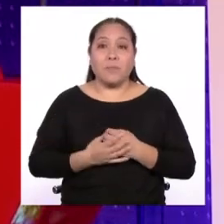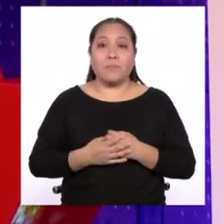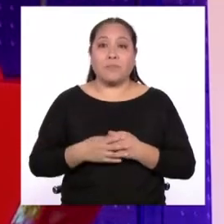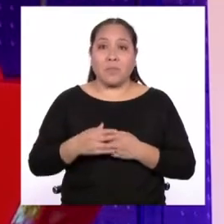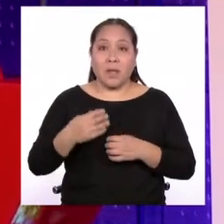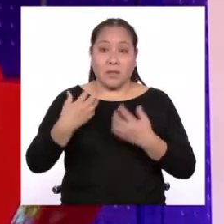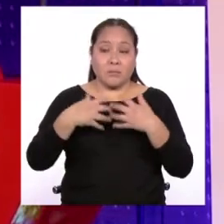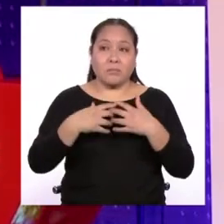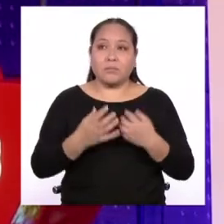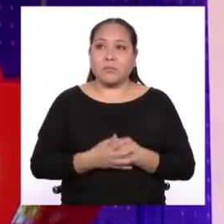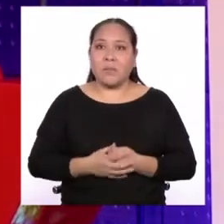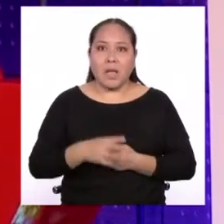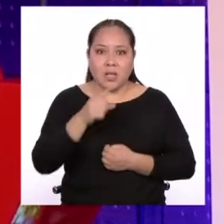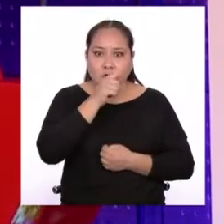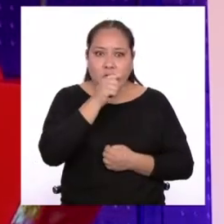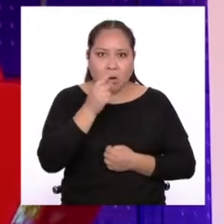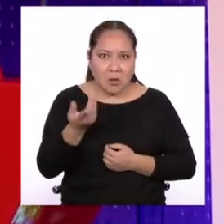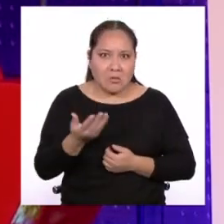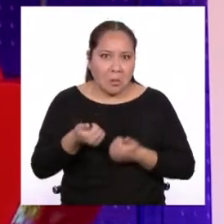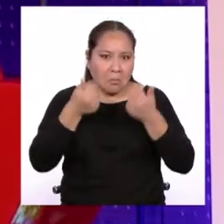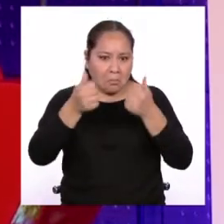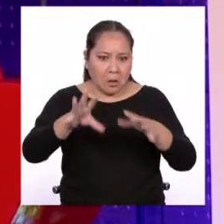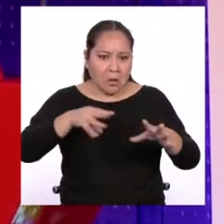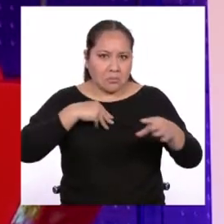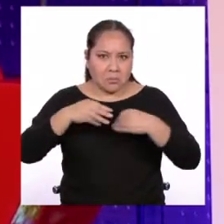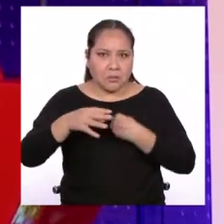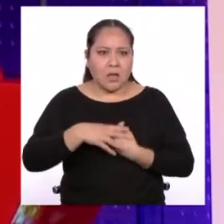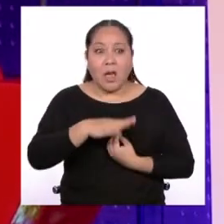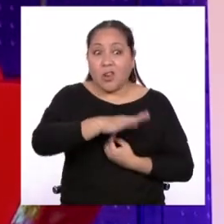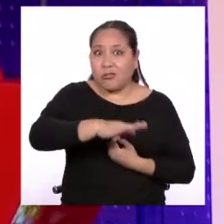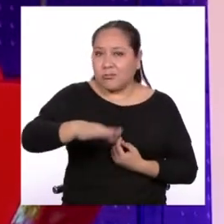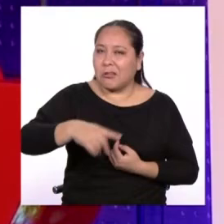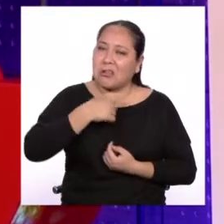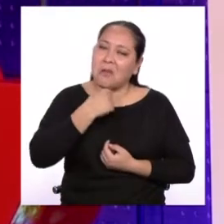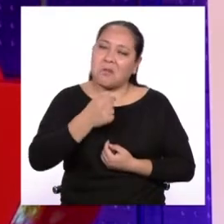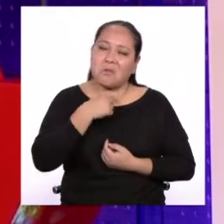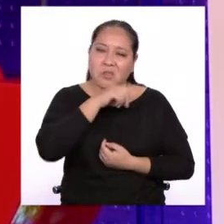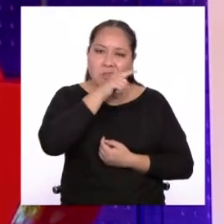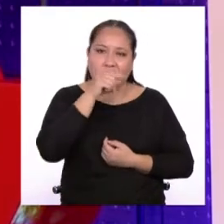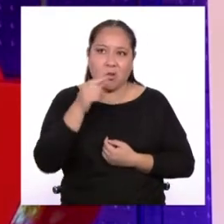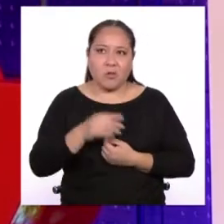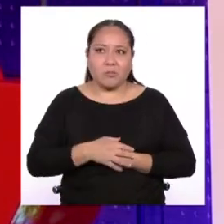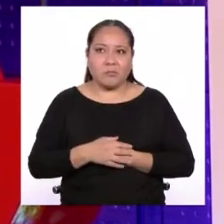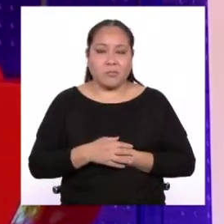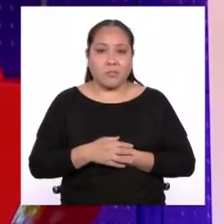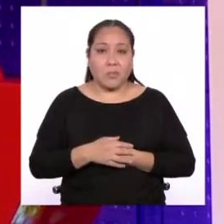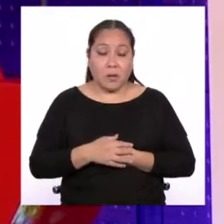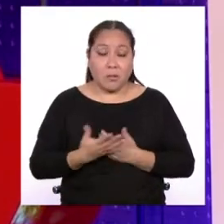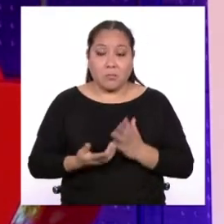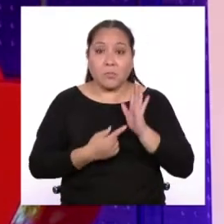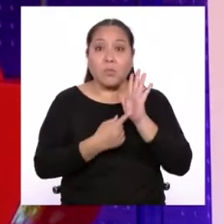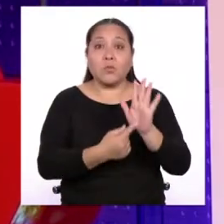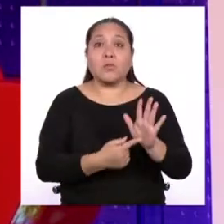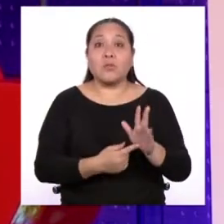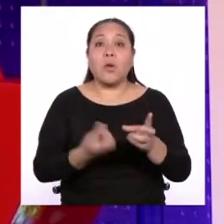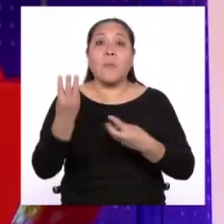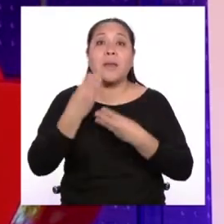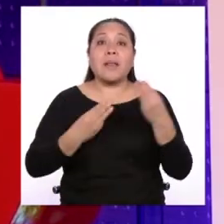los usuarios. ¿A qué niño no le gusta un chocolate? Salió al mercado en el 2015